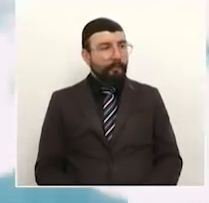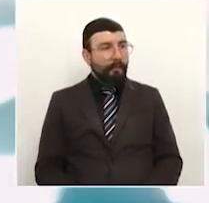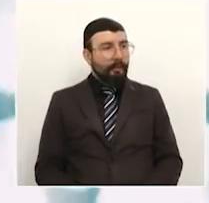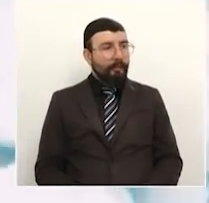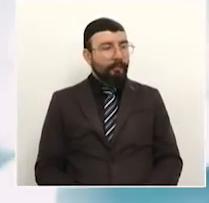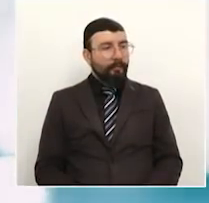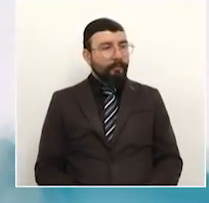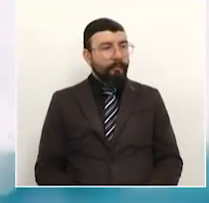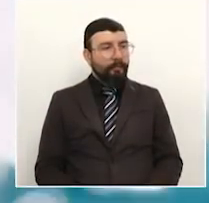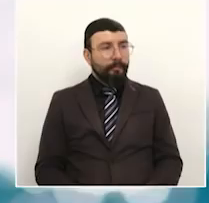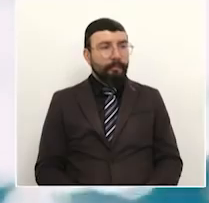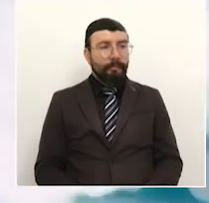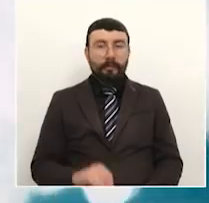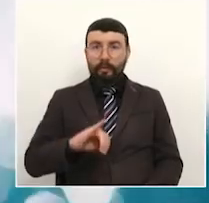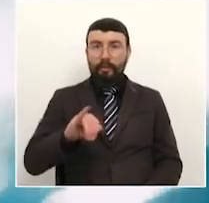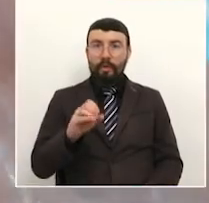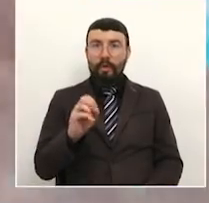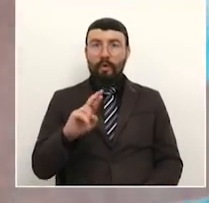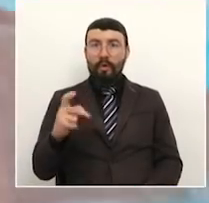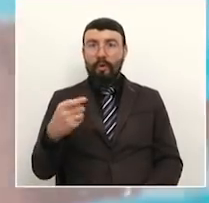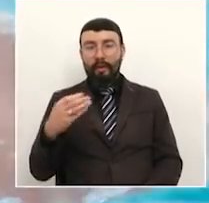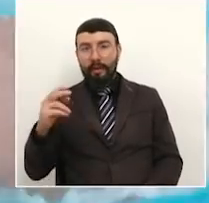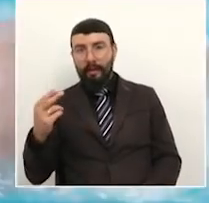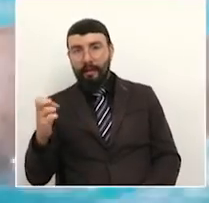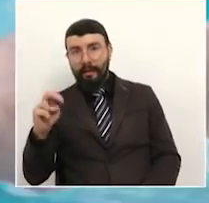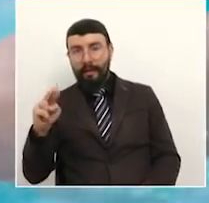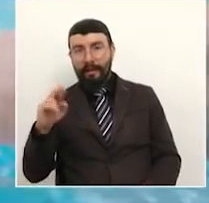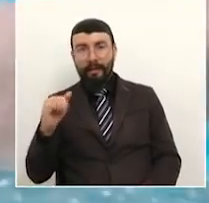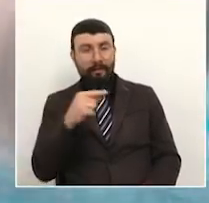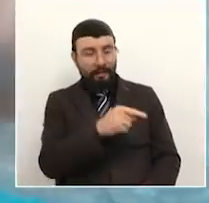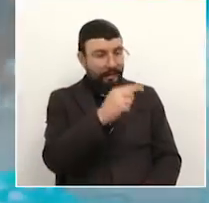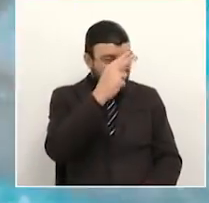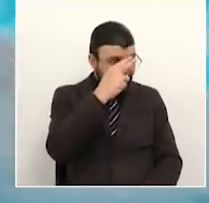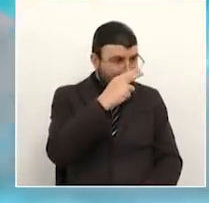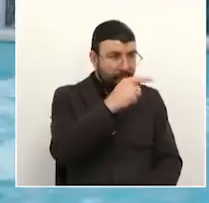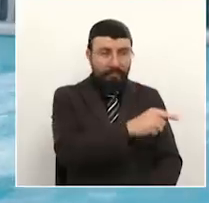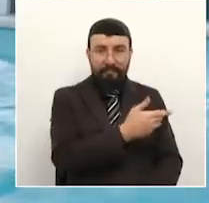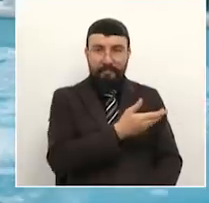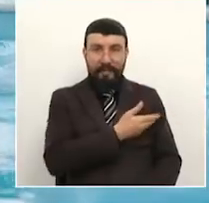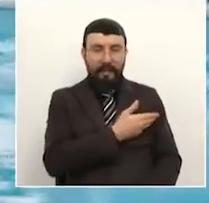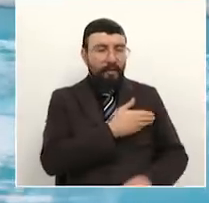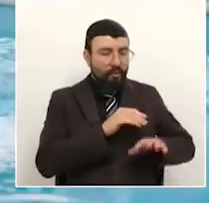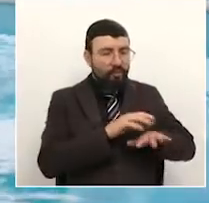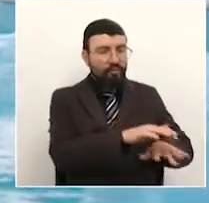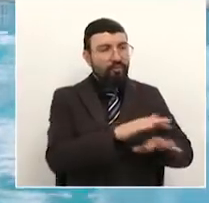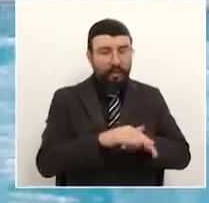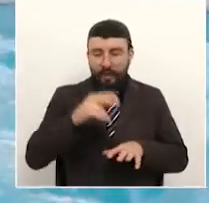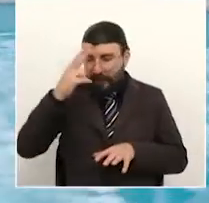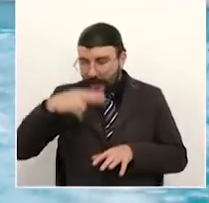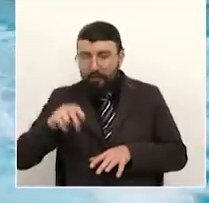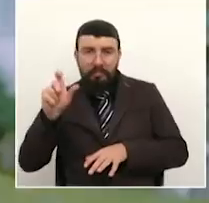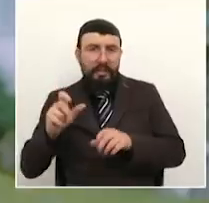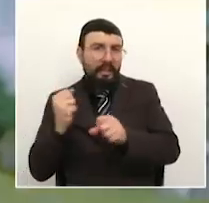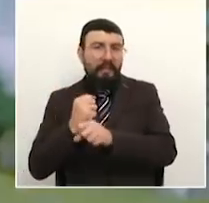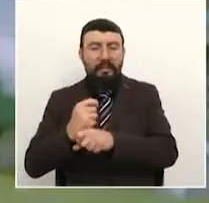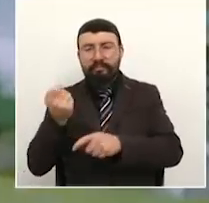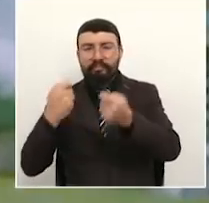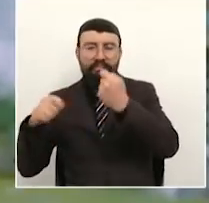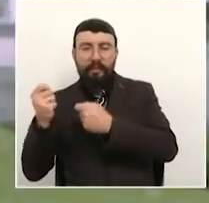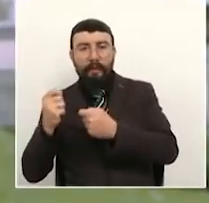por enrique rojas que se no es el hijo de una costurera y un comisionista y está en la búsqueda de los